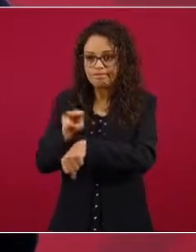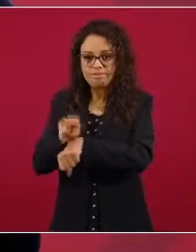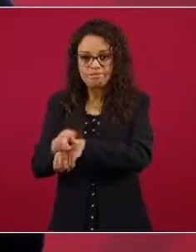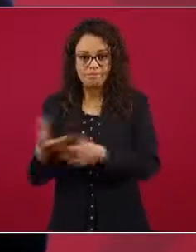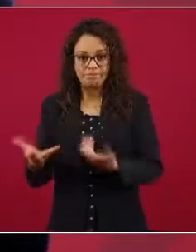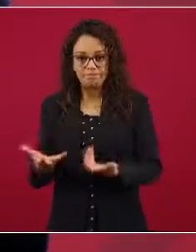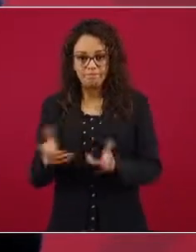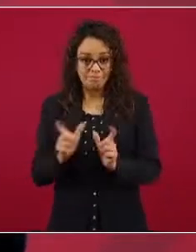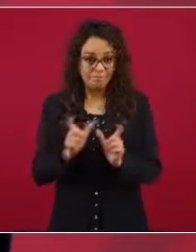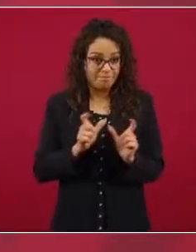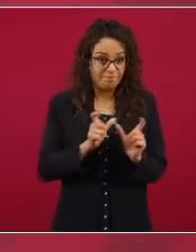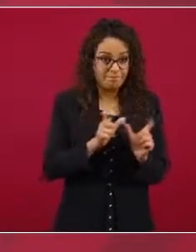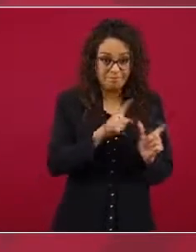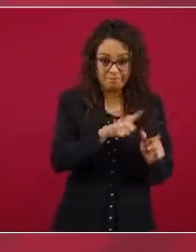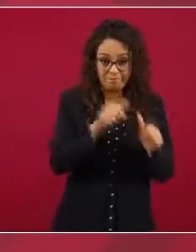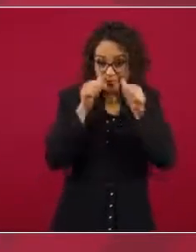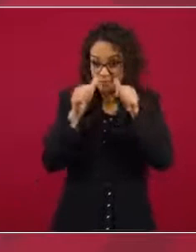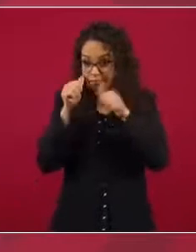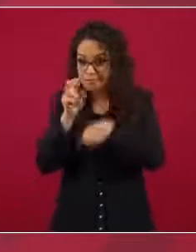guardianes,